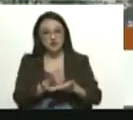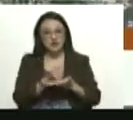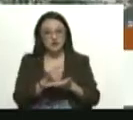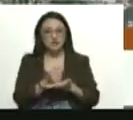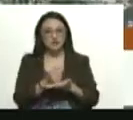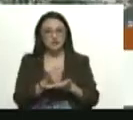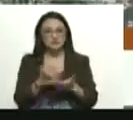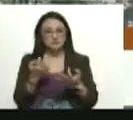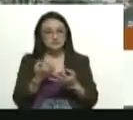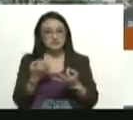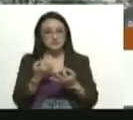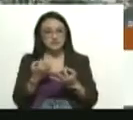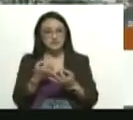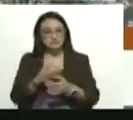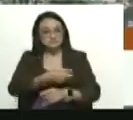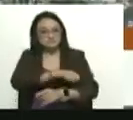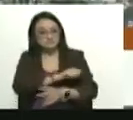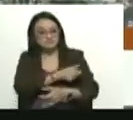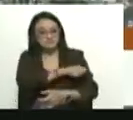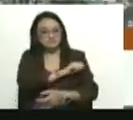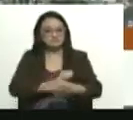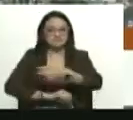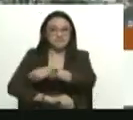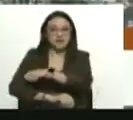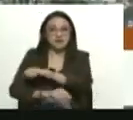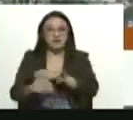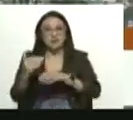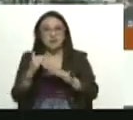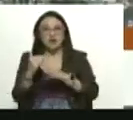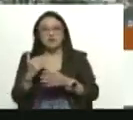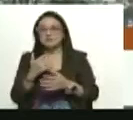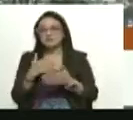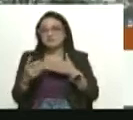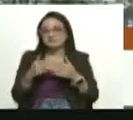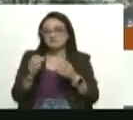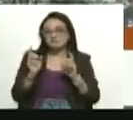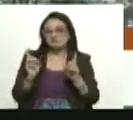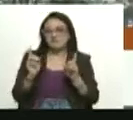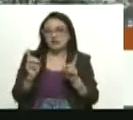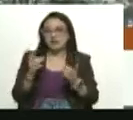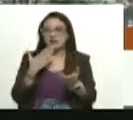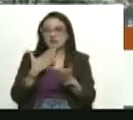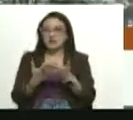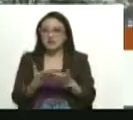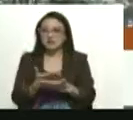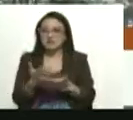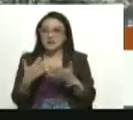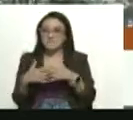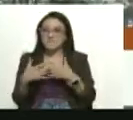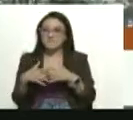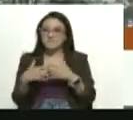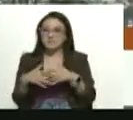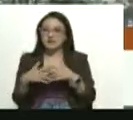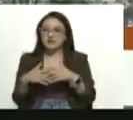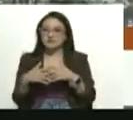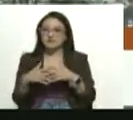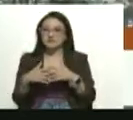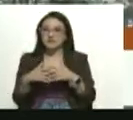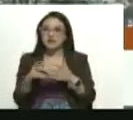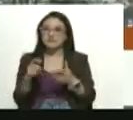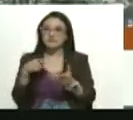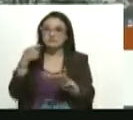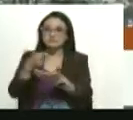veras se arremangaron la camisa y darle las gracias a la empresa por haber cubierto esta